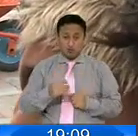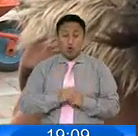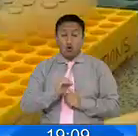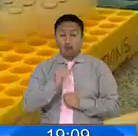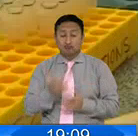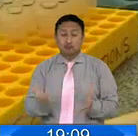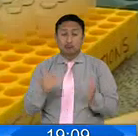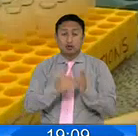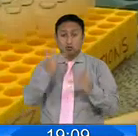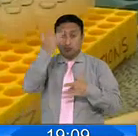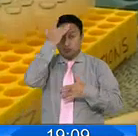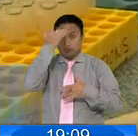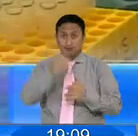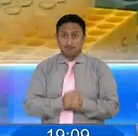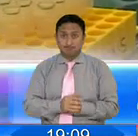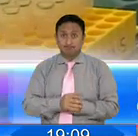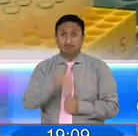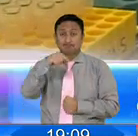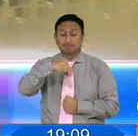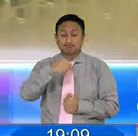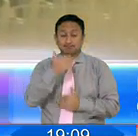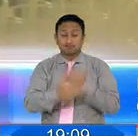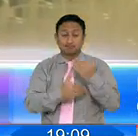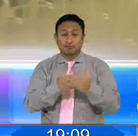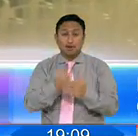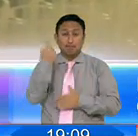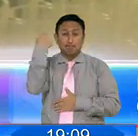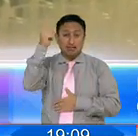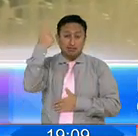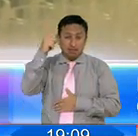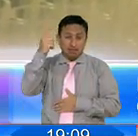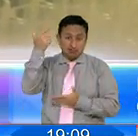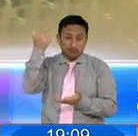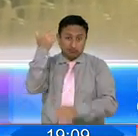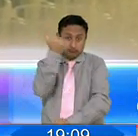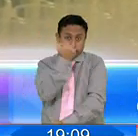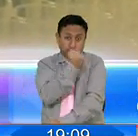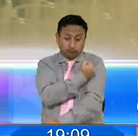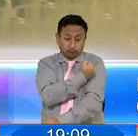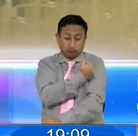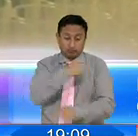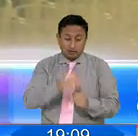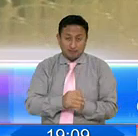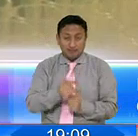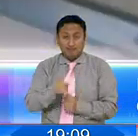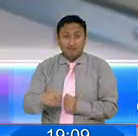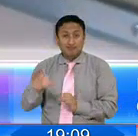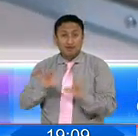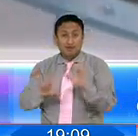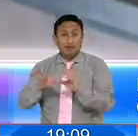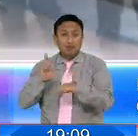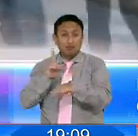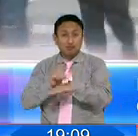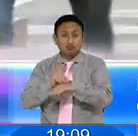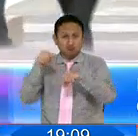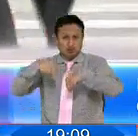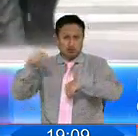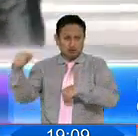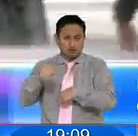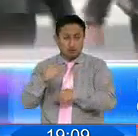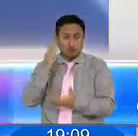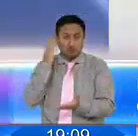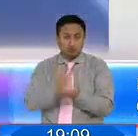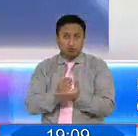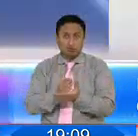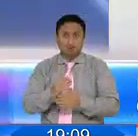La verdad es que al país llegarán de a poco miles y miles de dosis, las cuales para el nivel científico y médico son necesarias para frenar la pandemia.